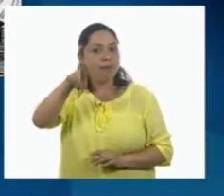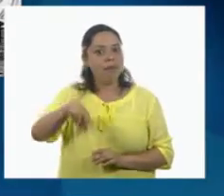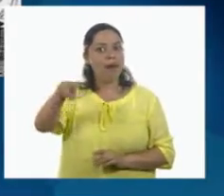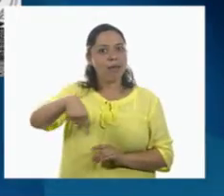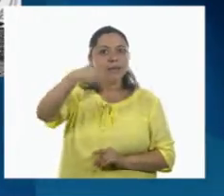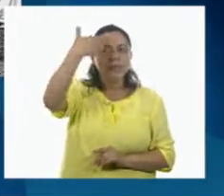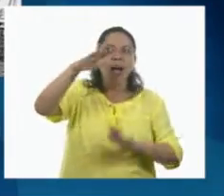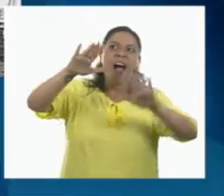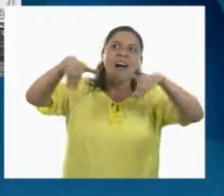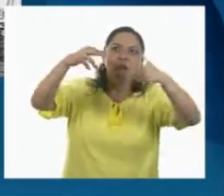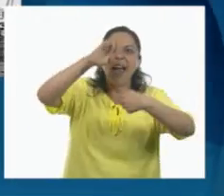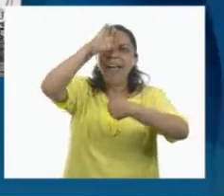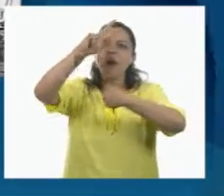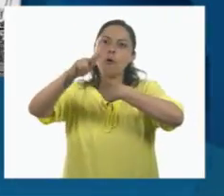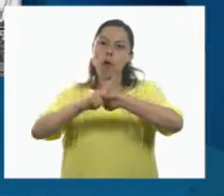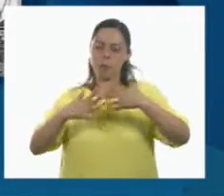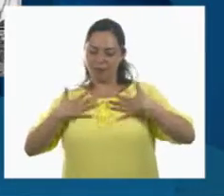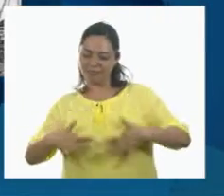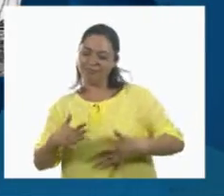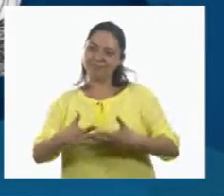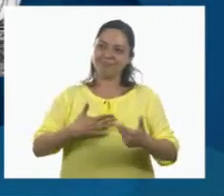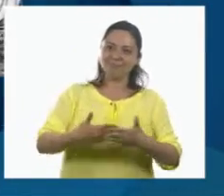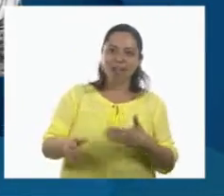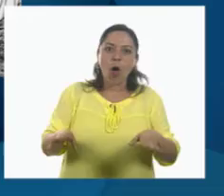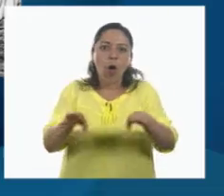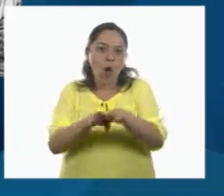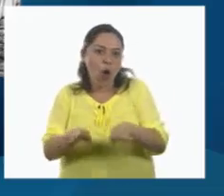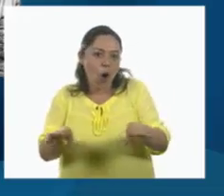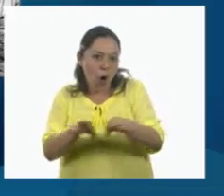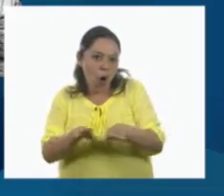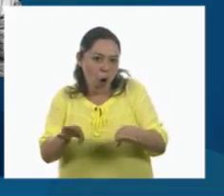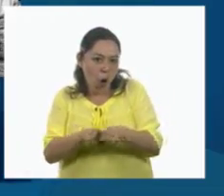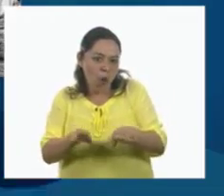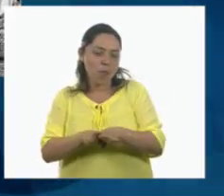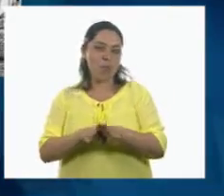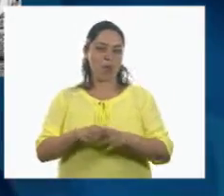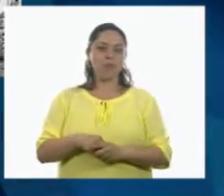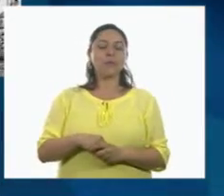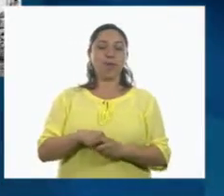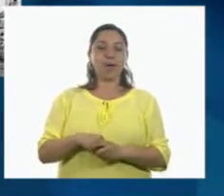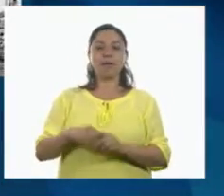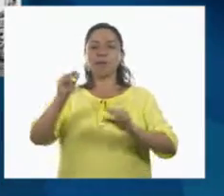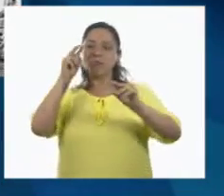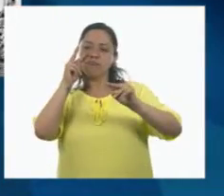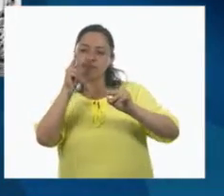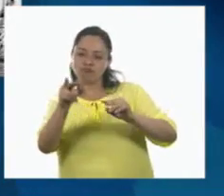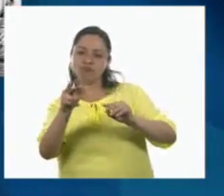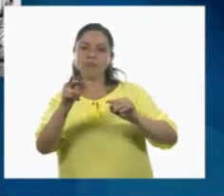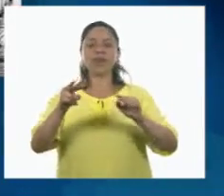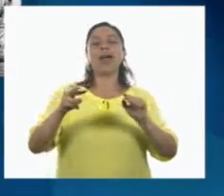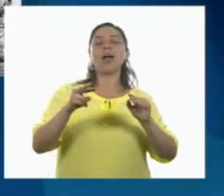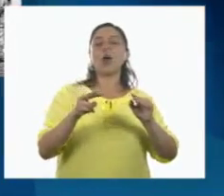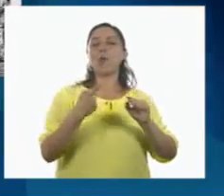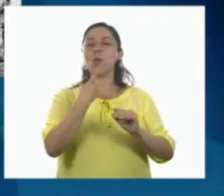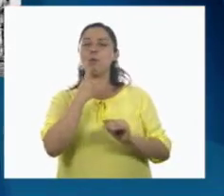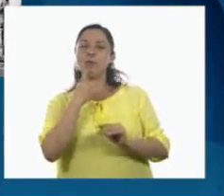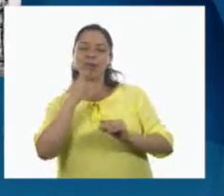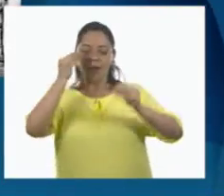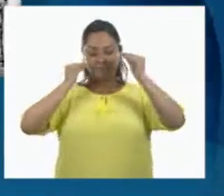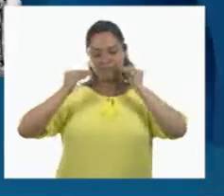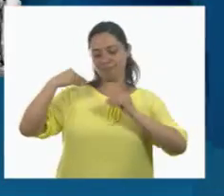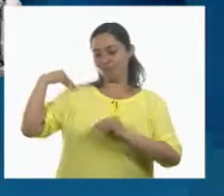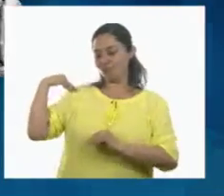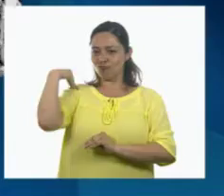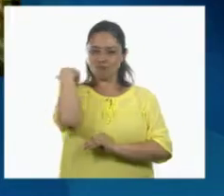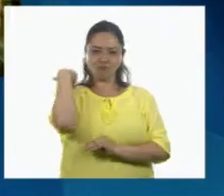europea. Mensualmente se recibían figurines de modas y ellas sabían lo que se estaba usando en